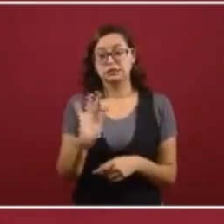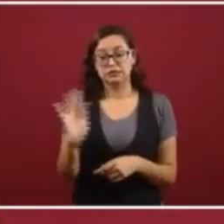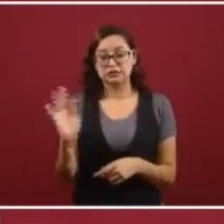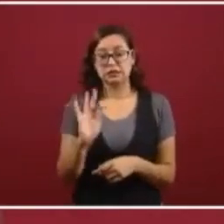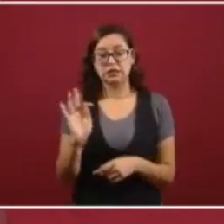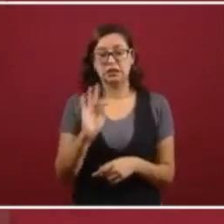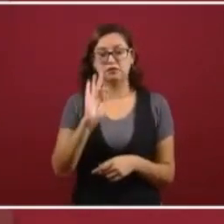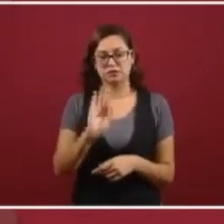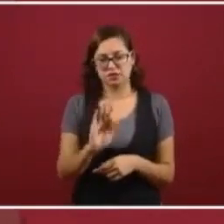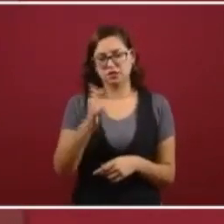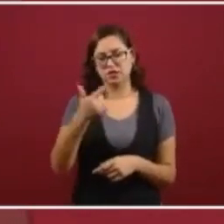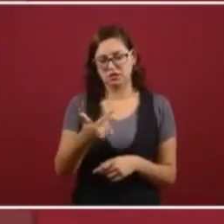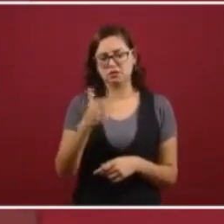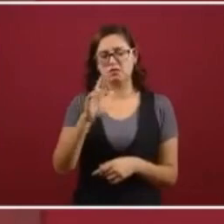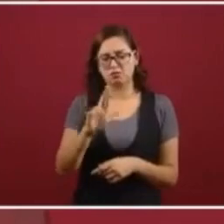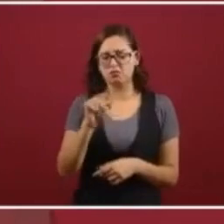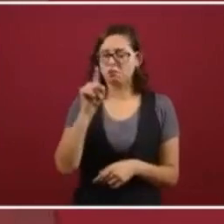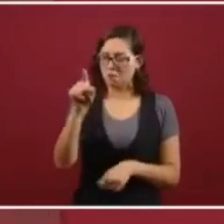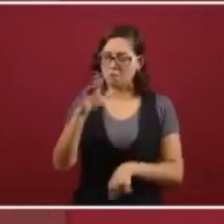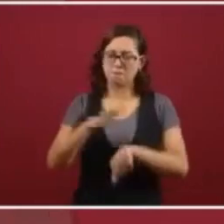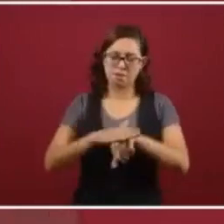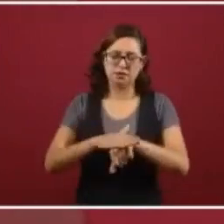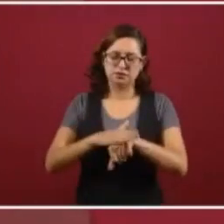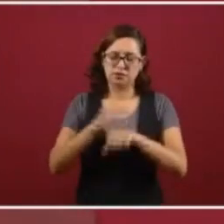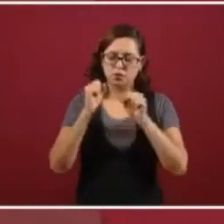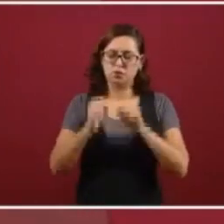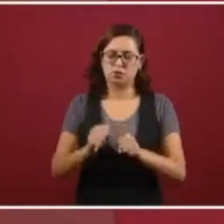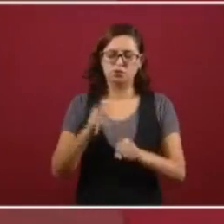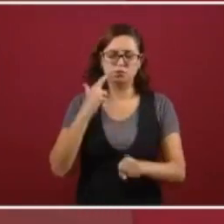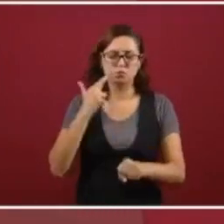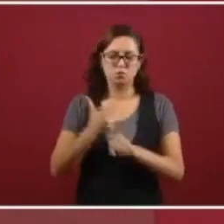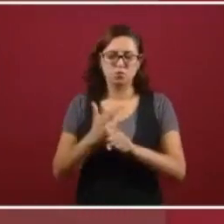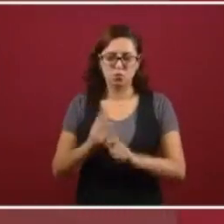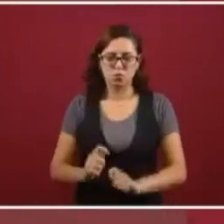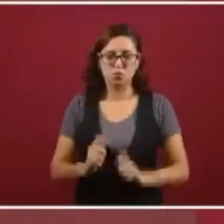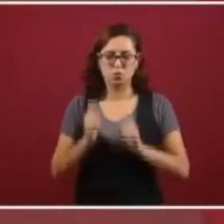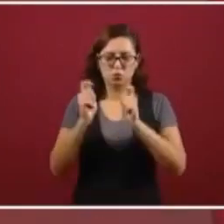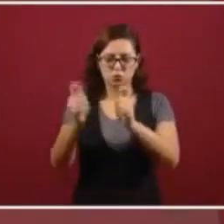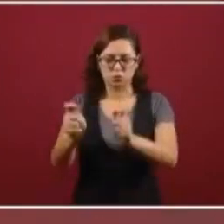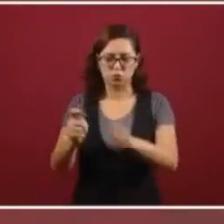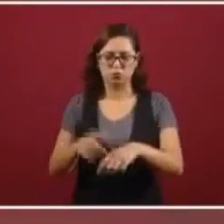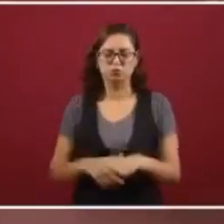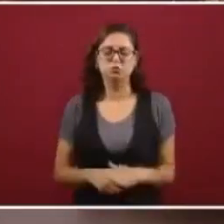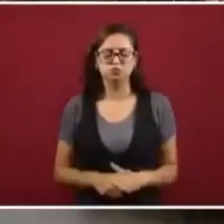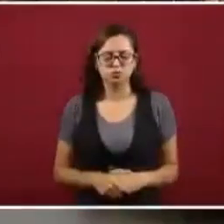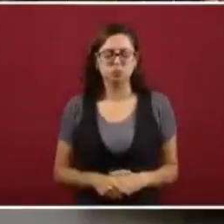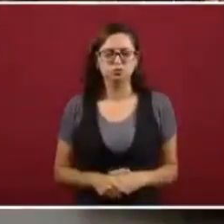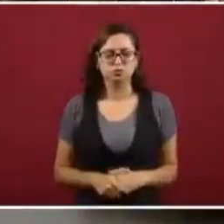Fiscalía General se haga cargo del asunto.